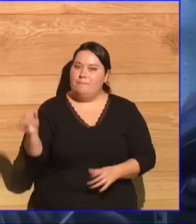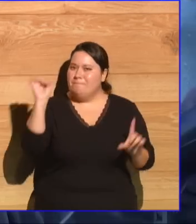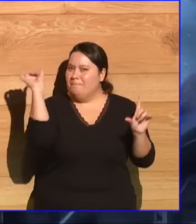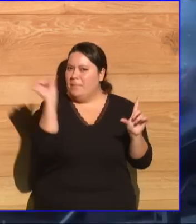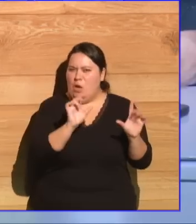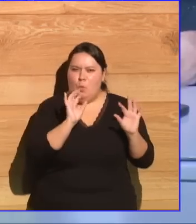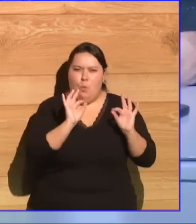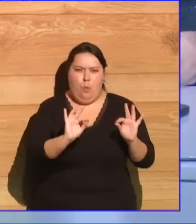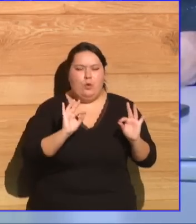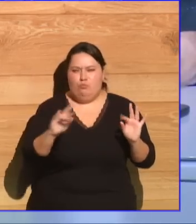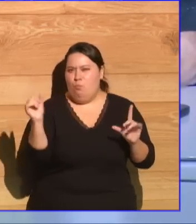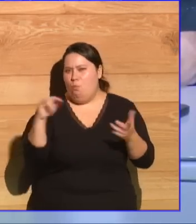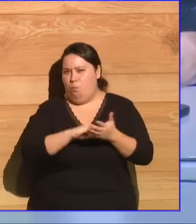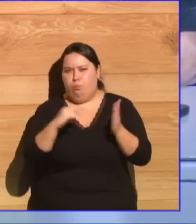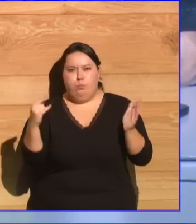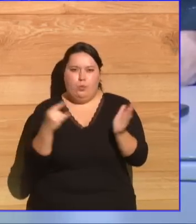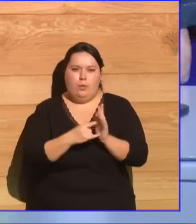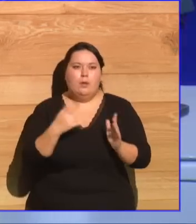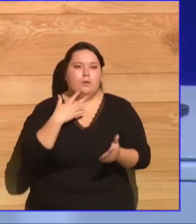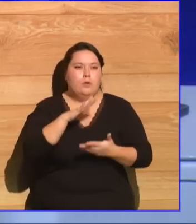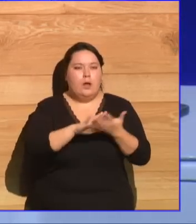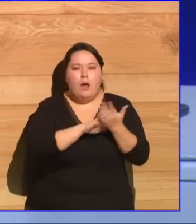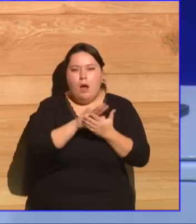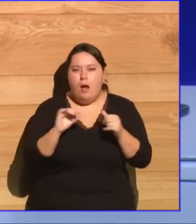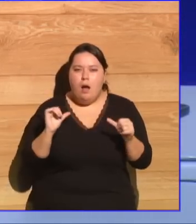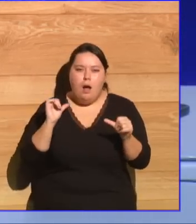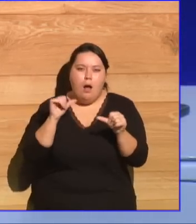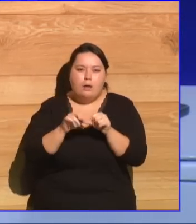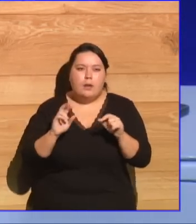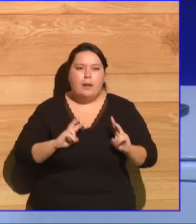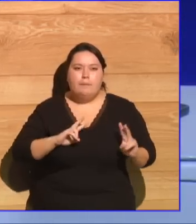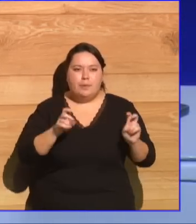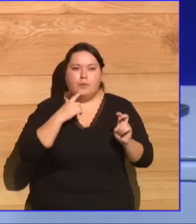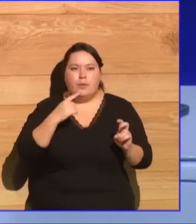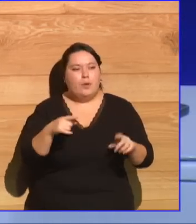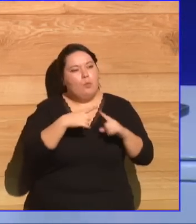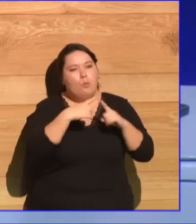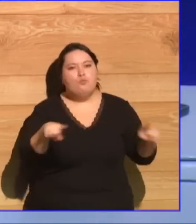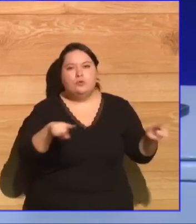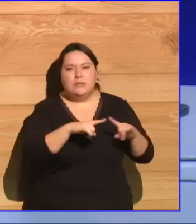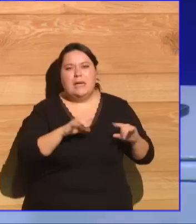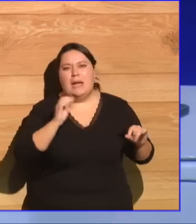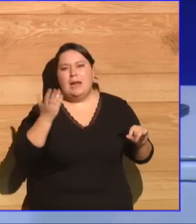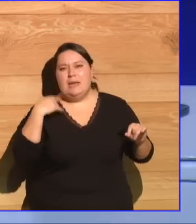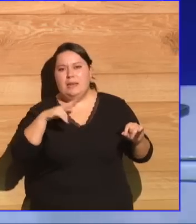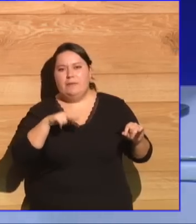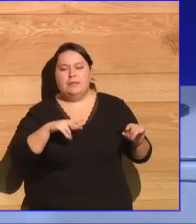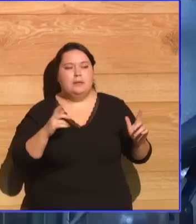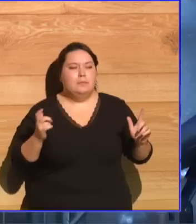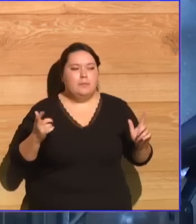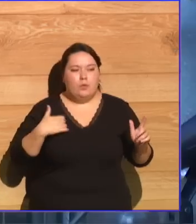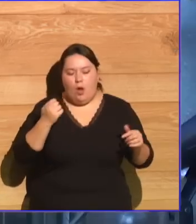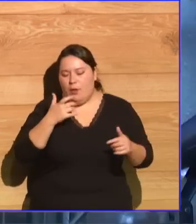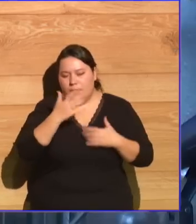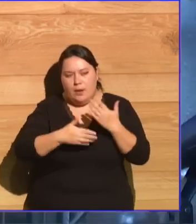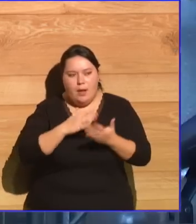es un proyecto del que lleva hablándose mucho tiempo, ¿no? Yo creo que al principio además iba a ser un musical. Bueno, ahora aclaramos un poco. No, pero